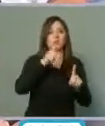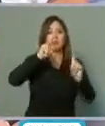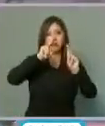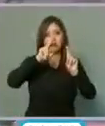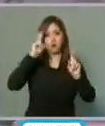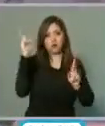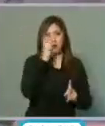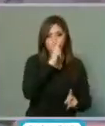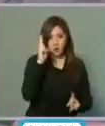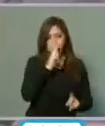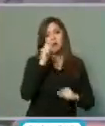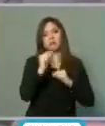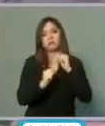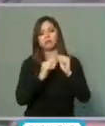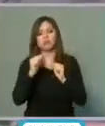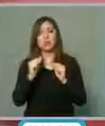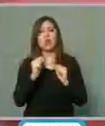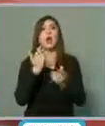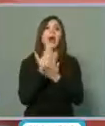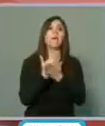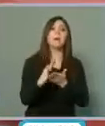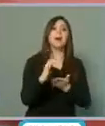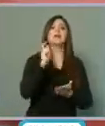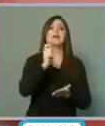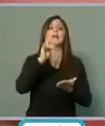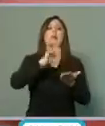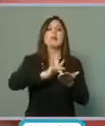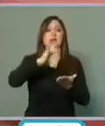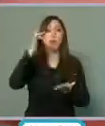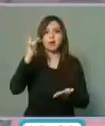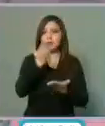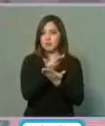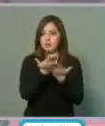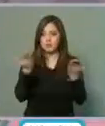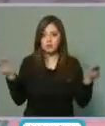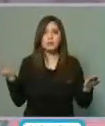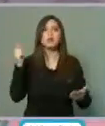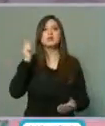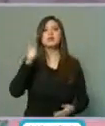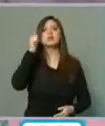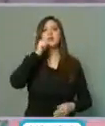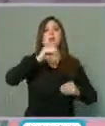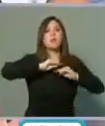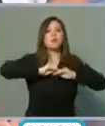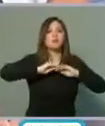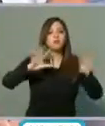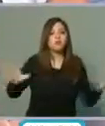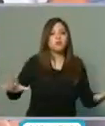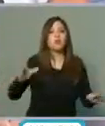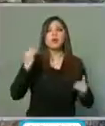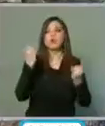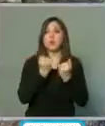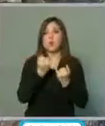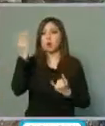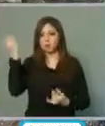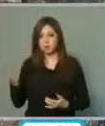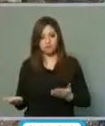Y sabe que yo quiero también agradecer a ustedes, a su programación, a ustedes